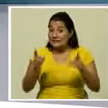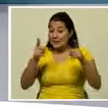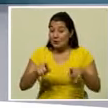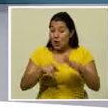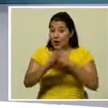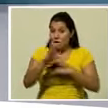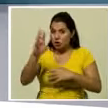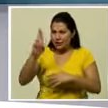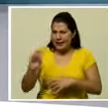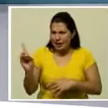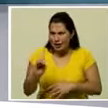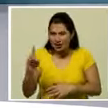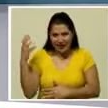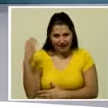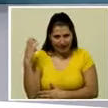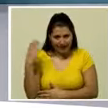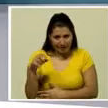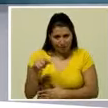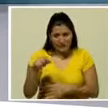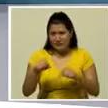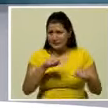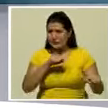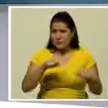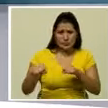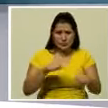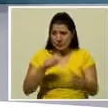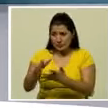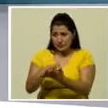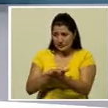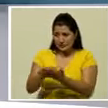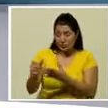El cataclismo acabó con gran parte de la ciudad.